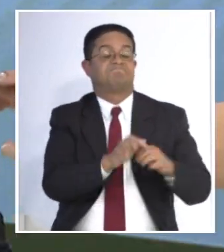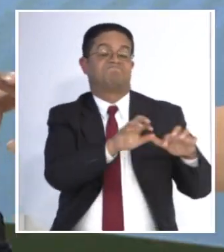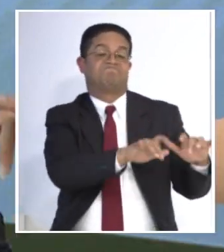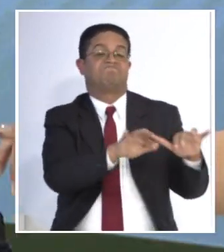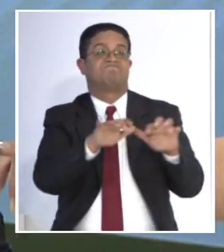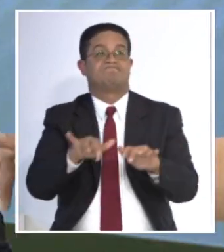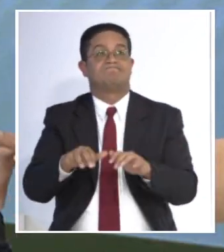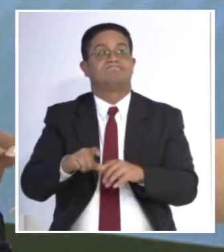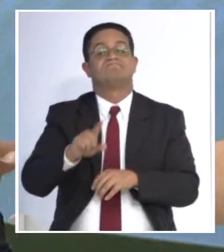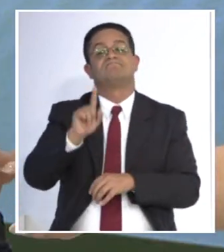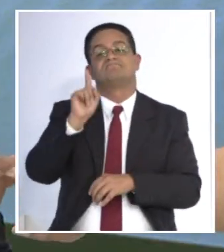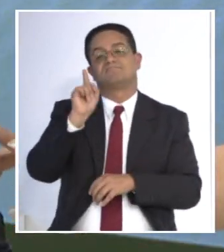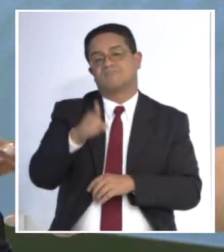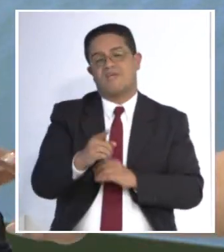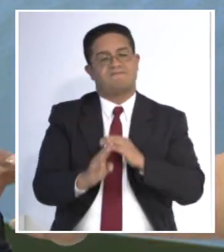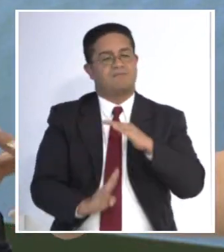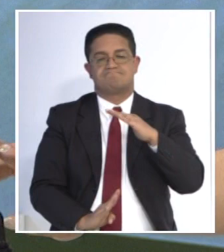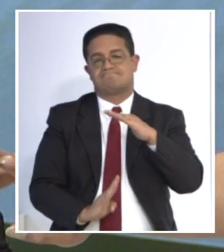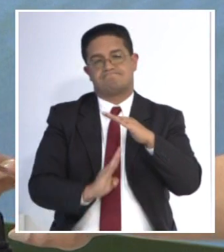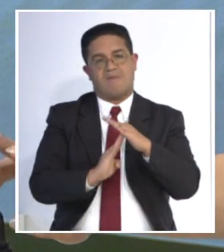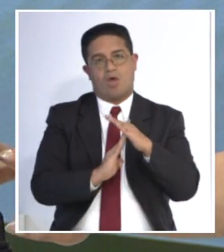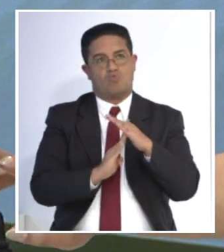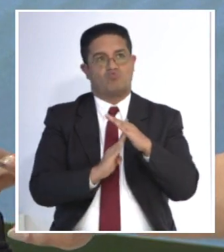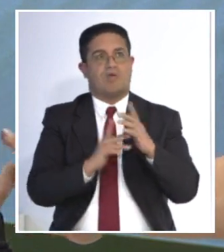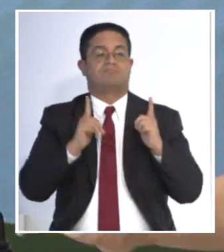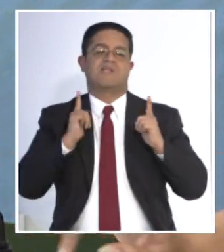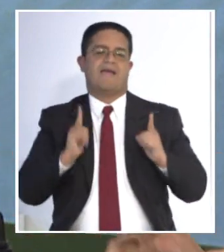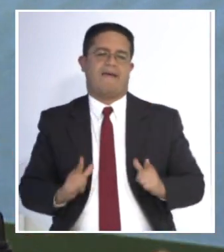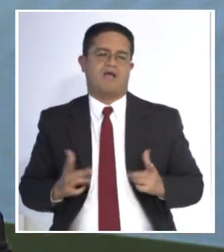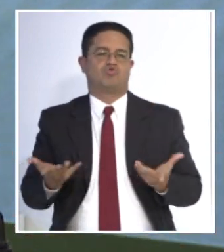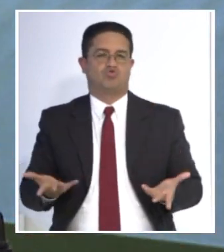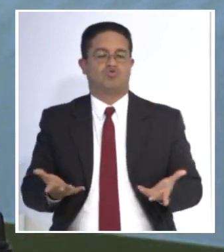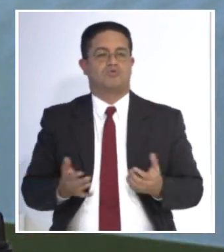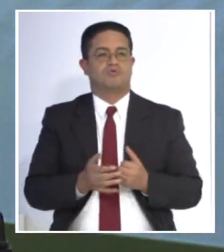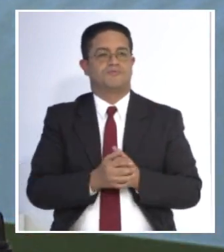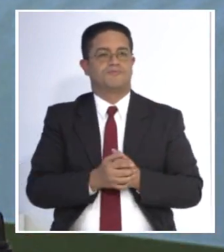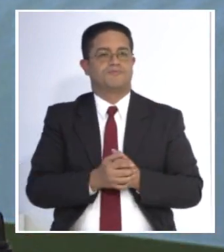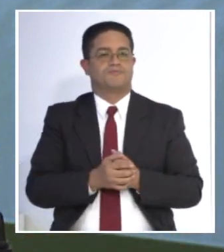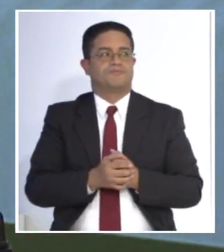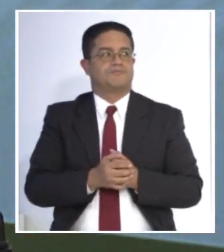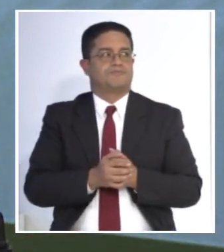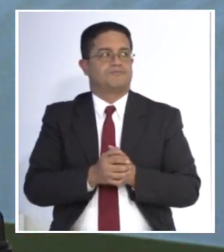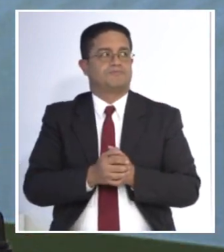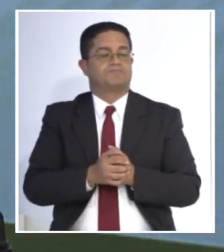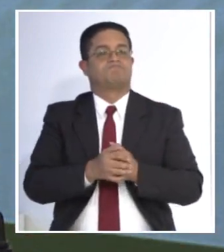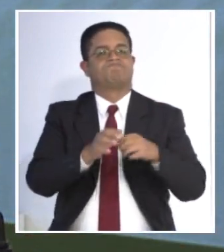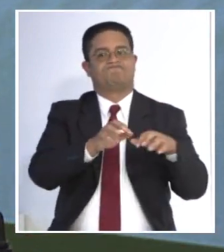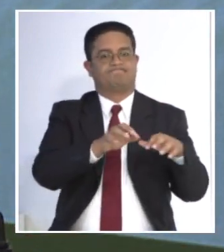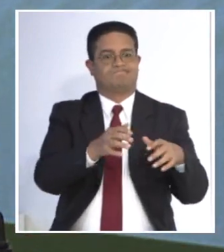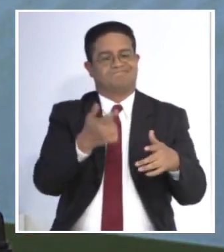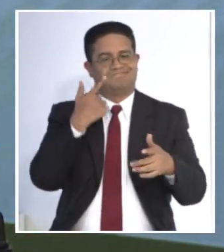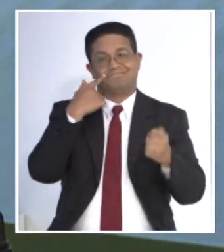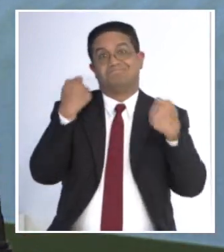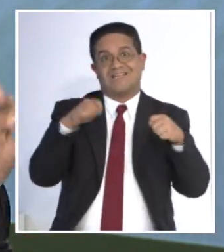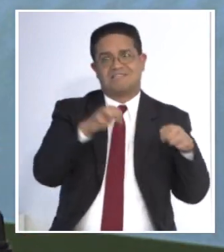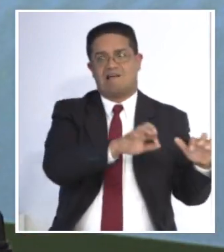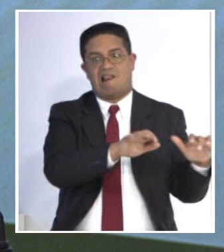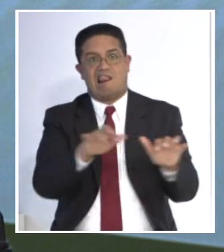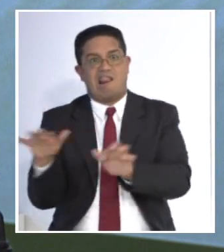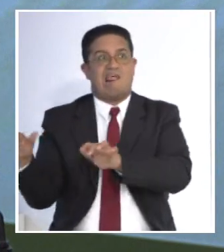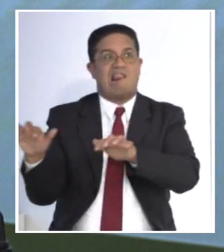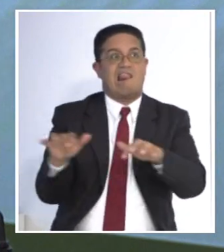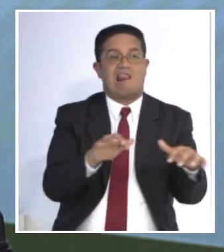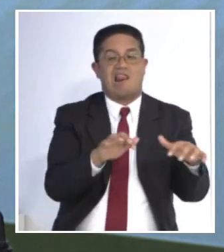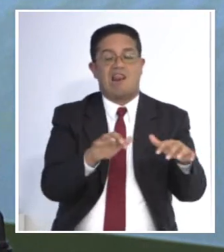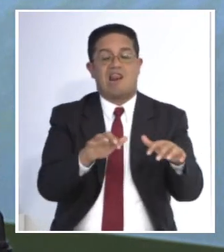Prácticamente tienen que hacer son pausas activas, es decir, va a ser la ejecución de la actividad del piano, 15, 20